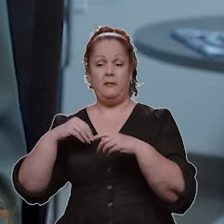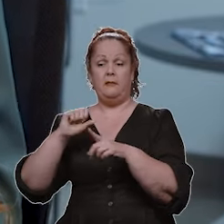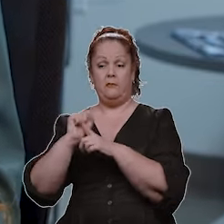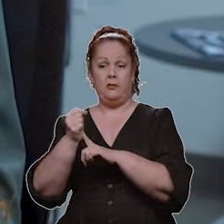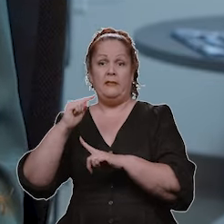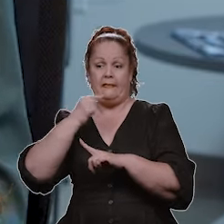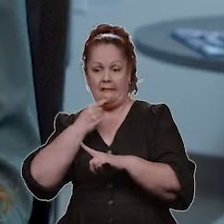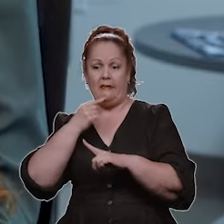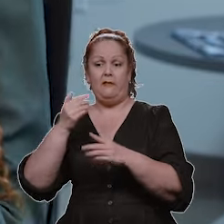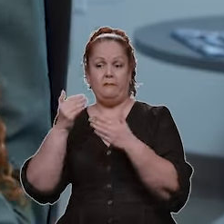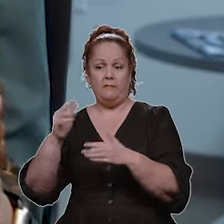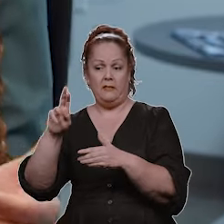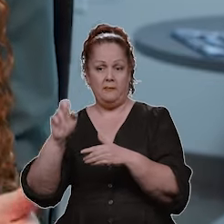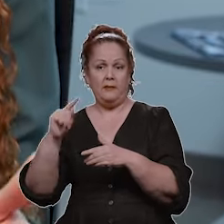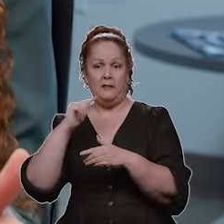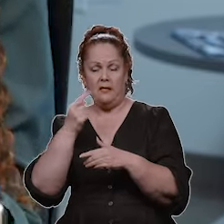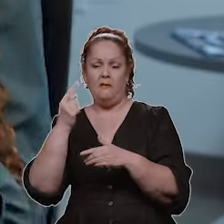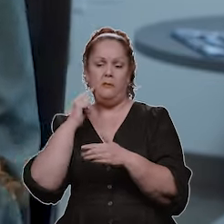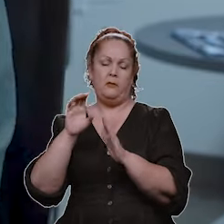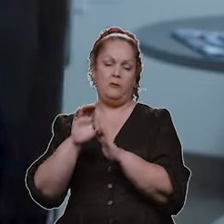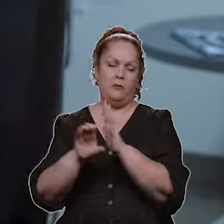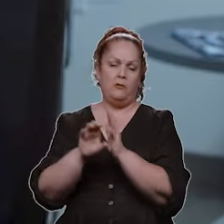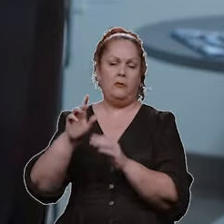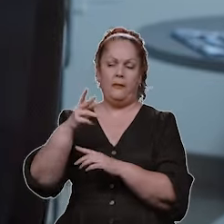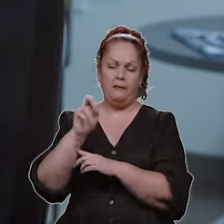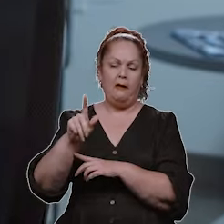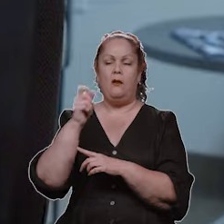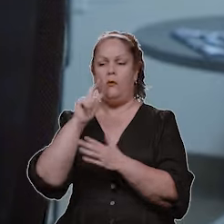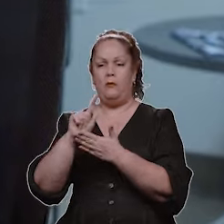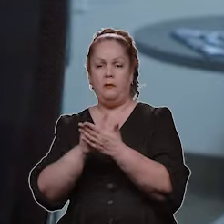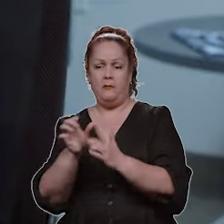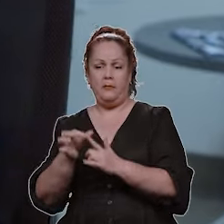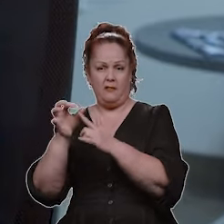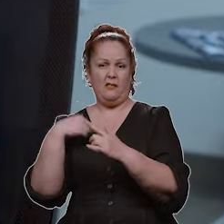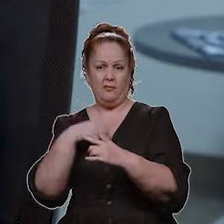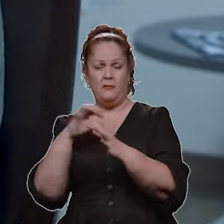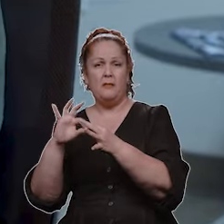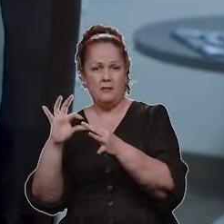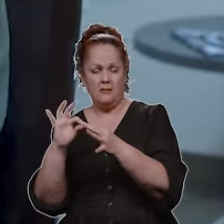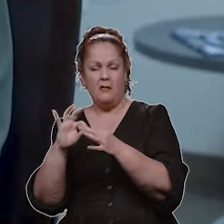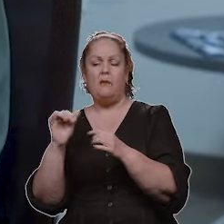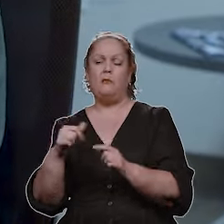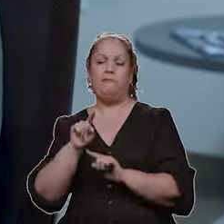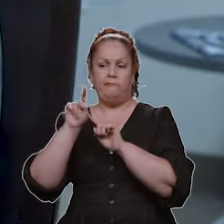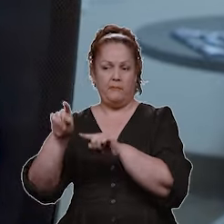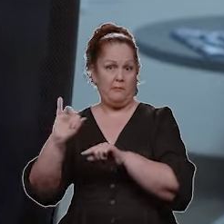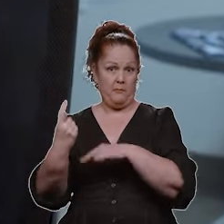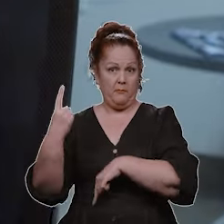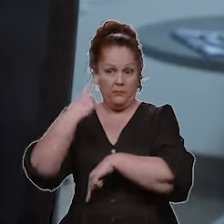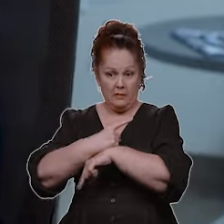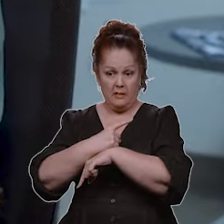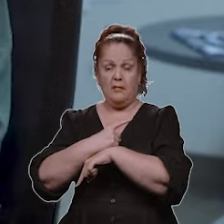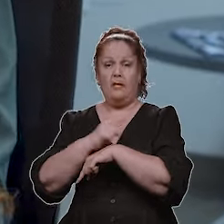casos graves al Amparo ya sea del código penal o alguna de las leyes especiales de las que hemos mencionado pues llevan esas denuncias